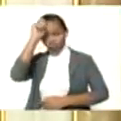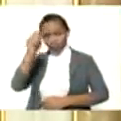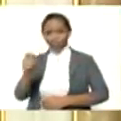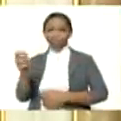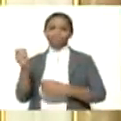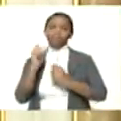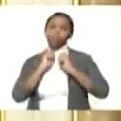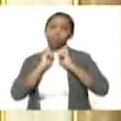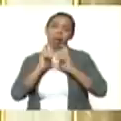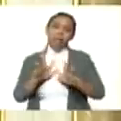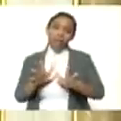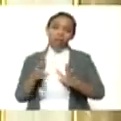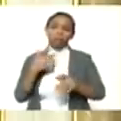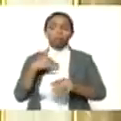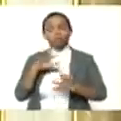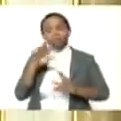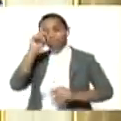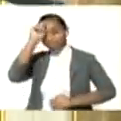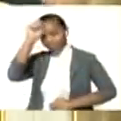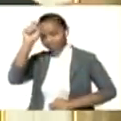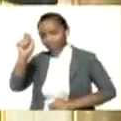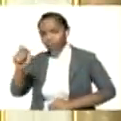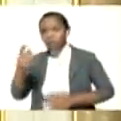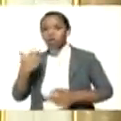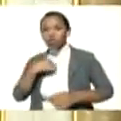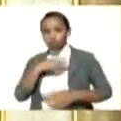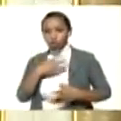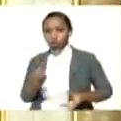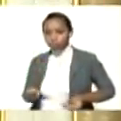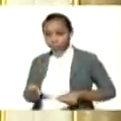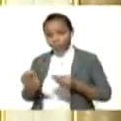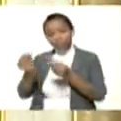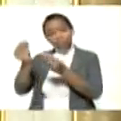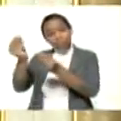derrota y entregamos como teníamos que entregar,